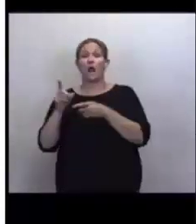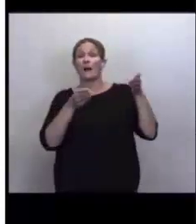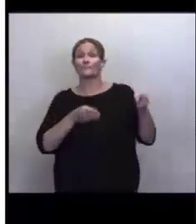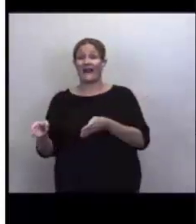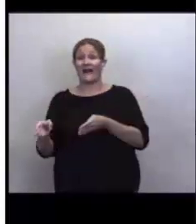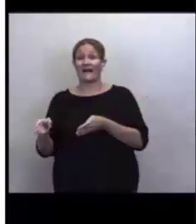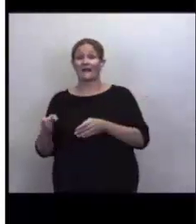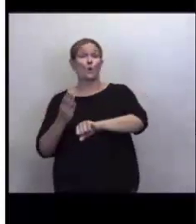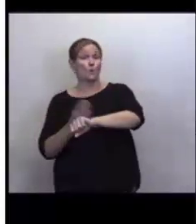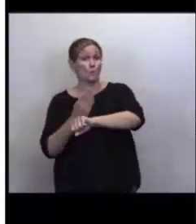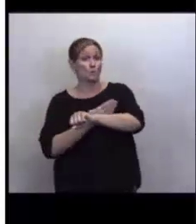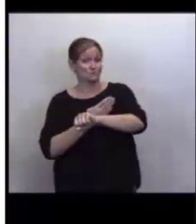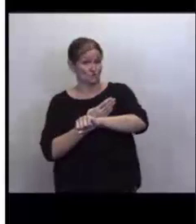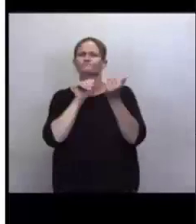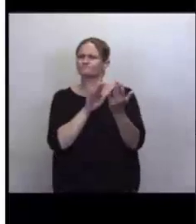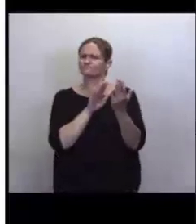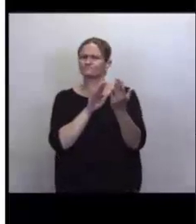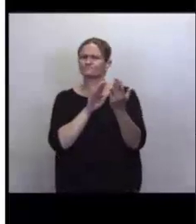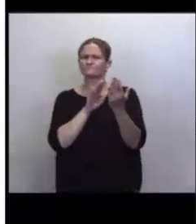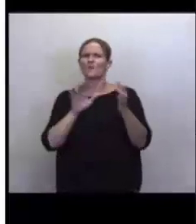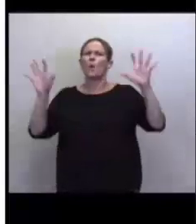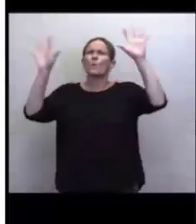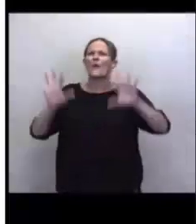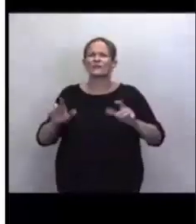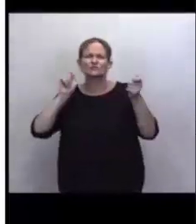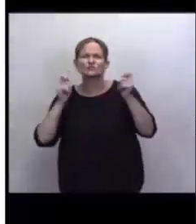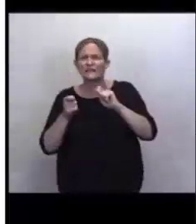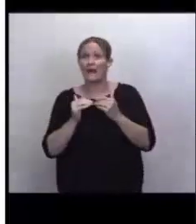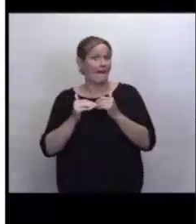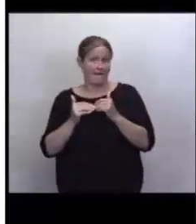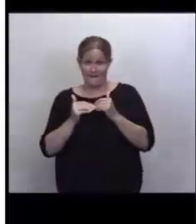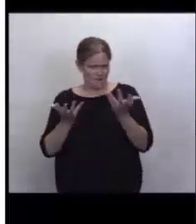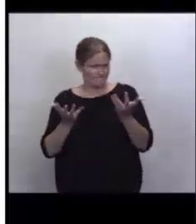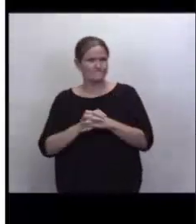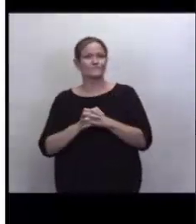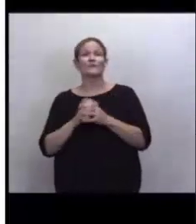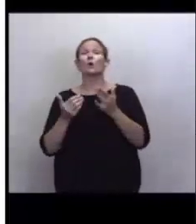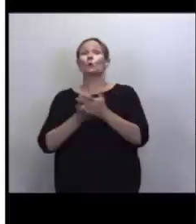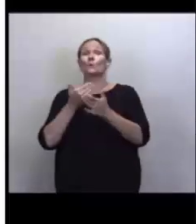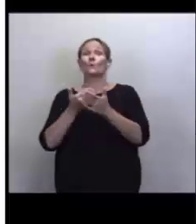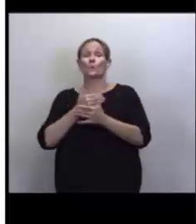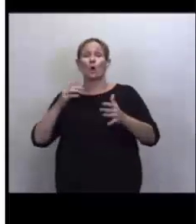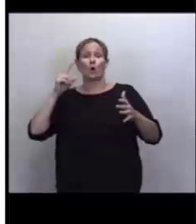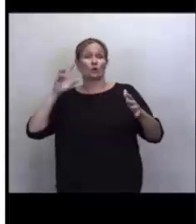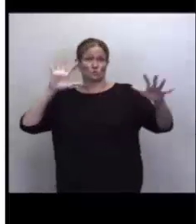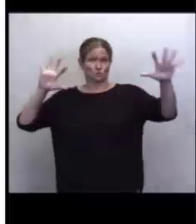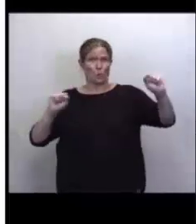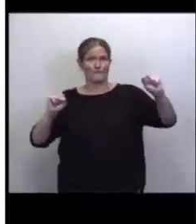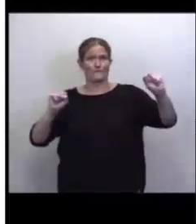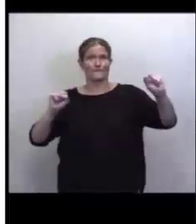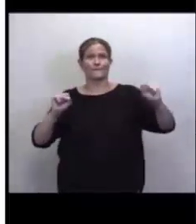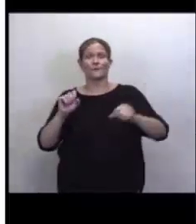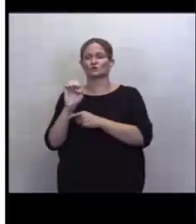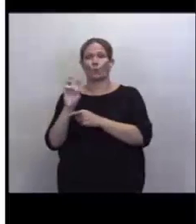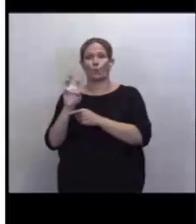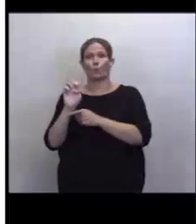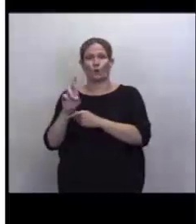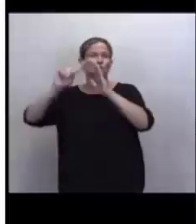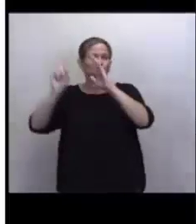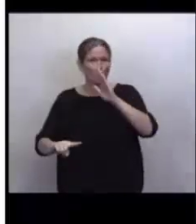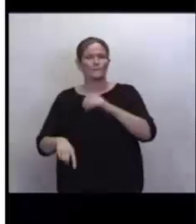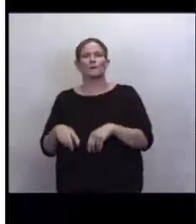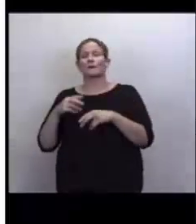arroyos, alcantarillas y llanuras de inundación. La alternativa red comunitaria también abordaría el cambio climático con